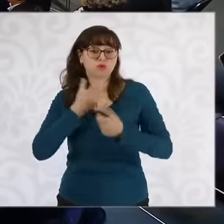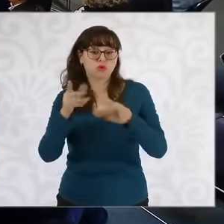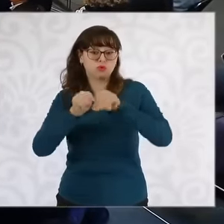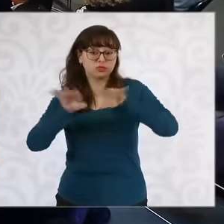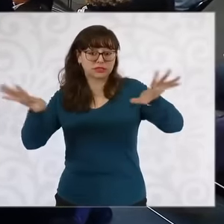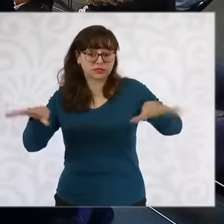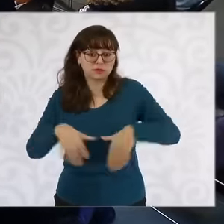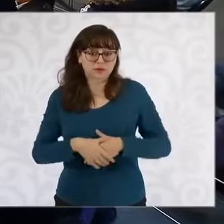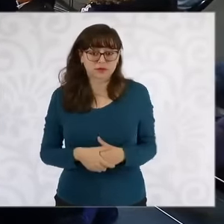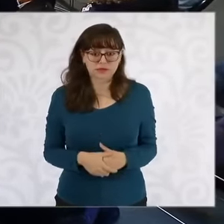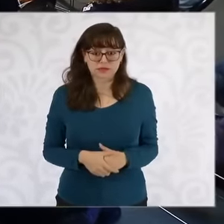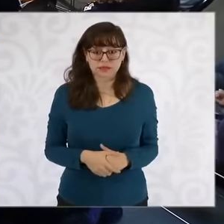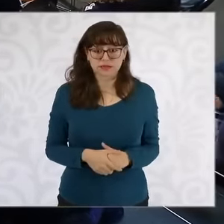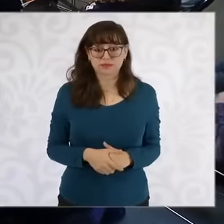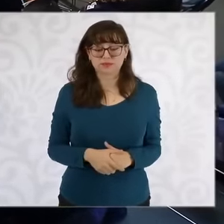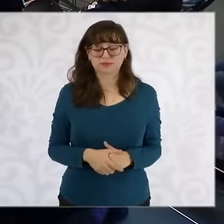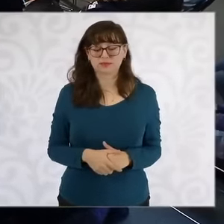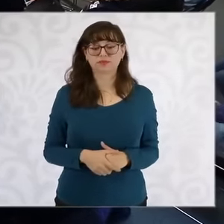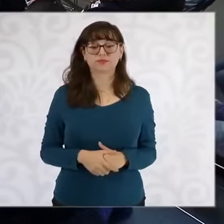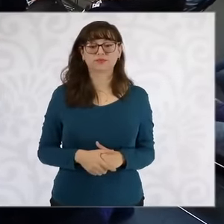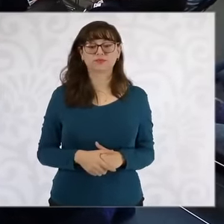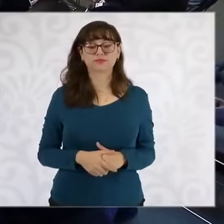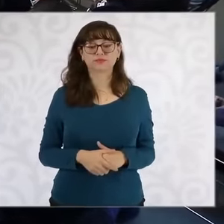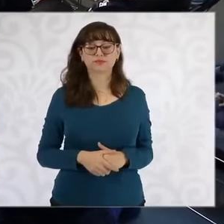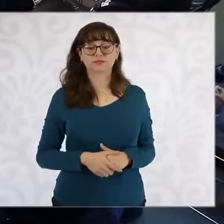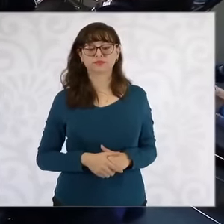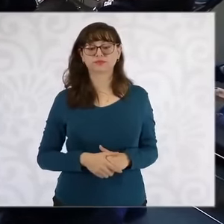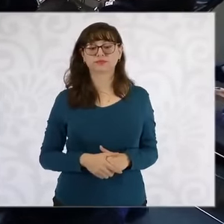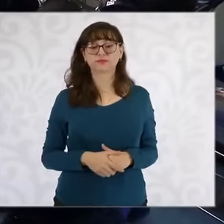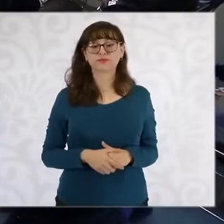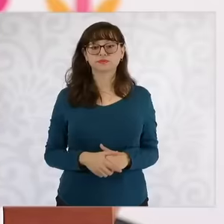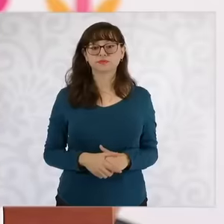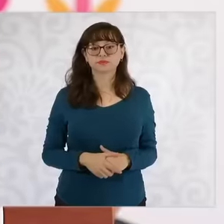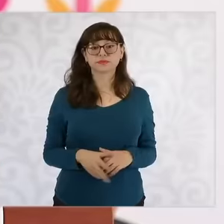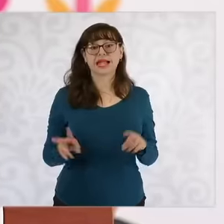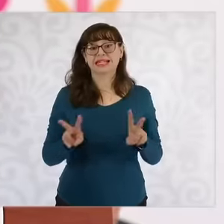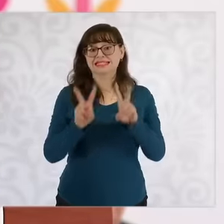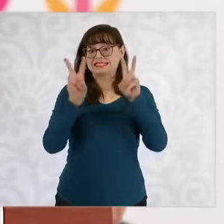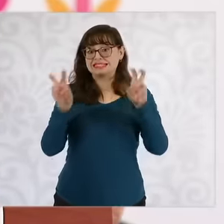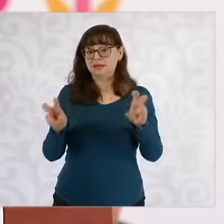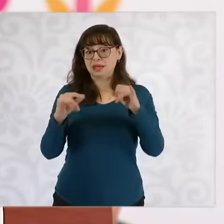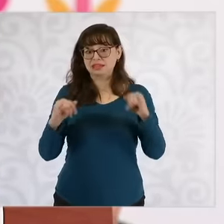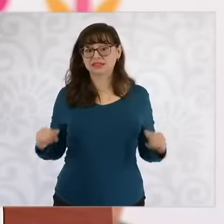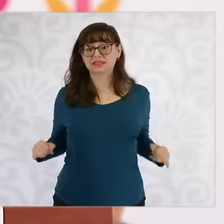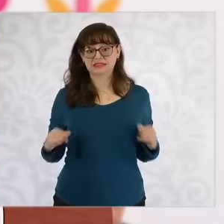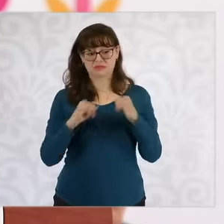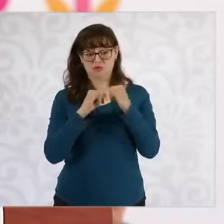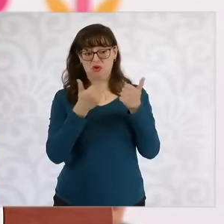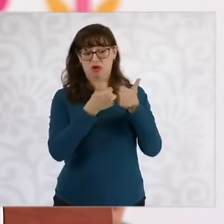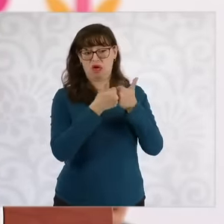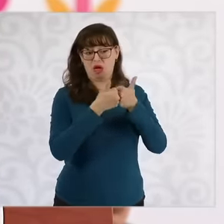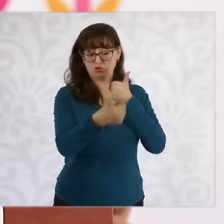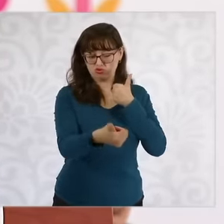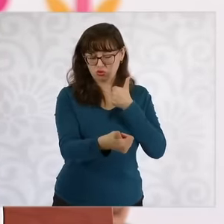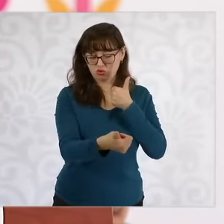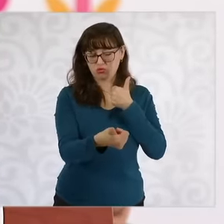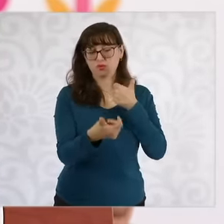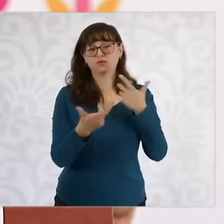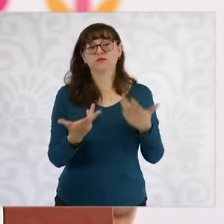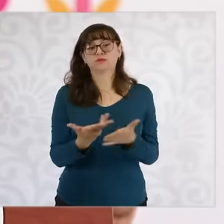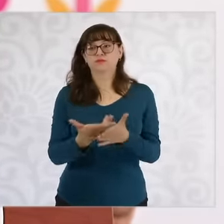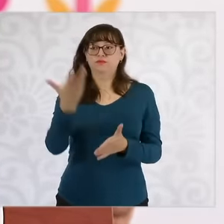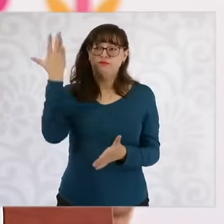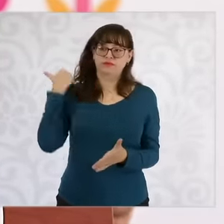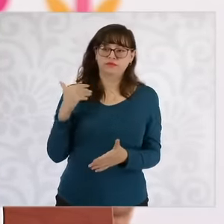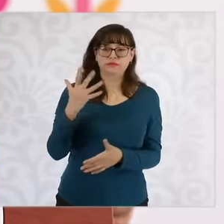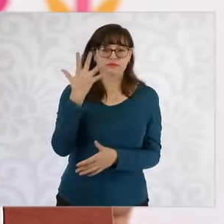Bueno, en el caso de estos organismos autónomos, desde el 5 de febrero, en la propuesta